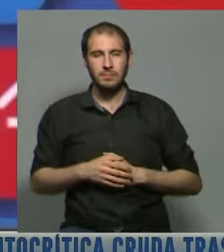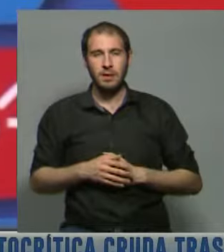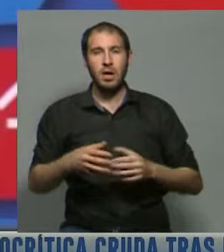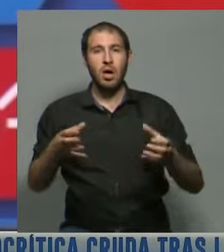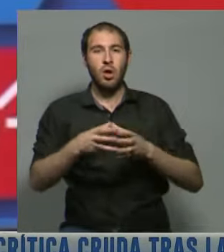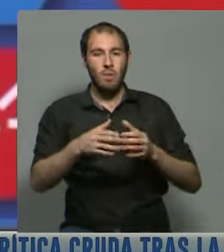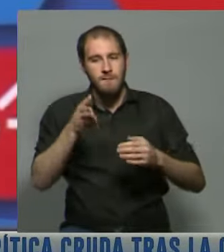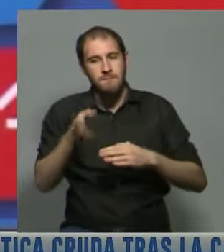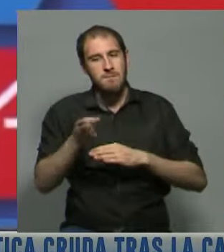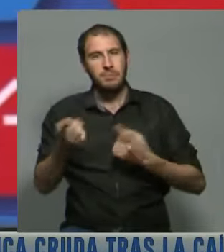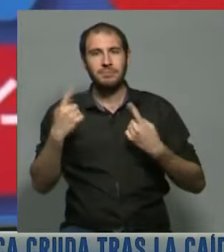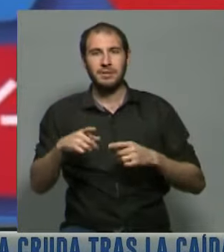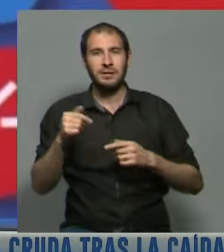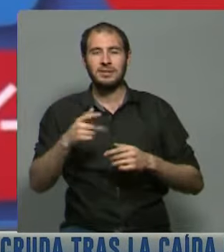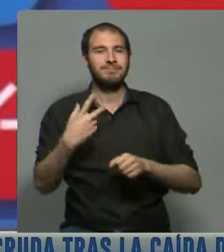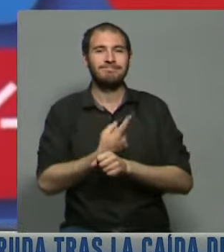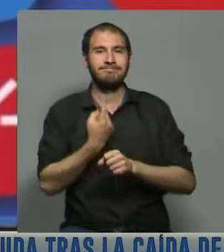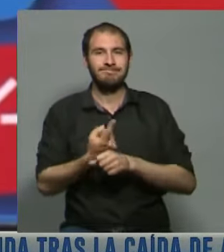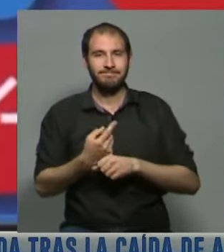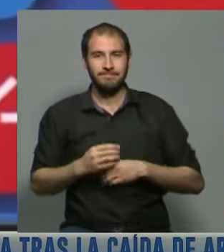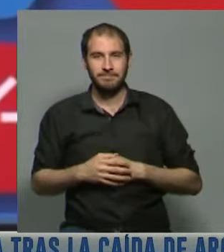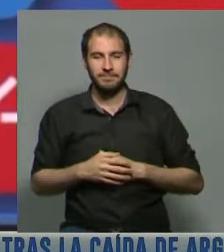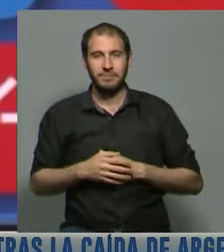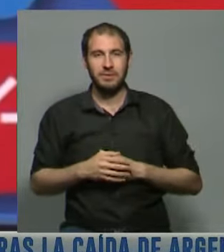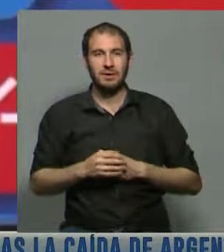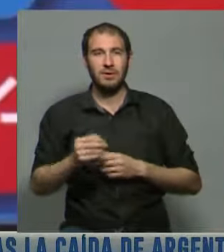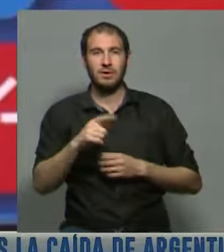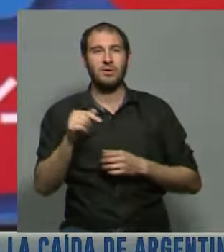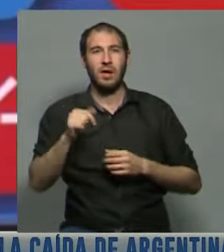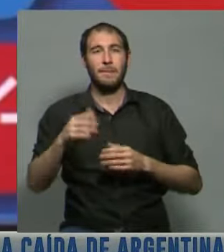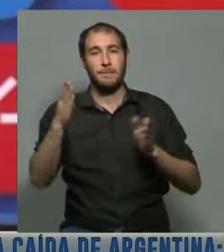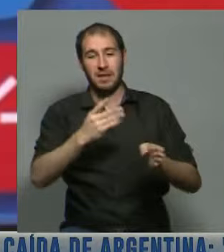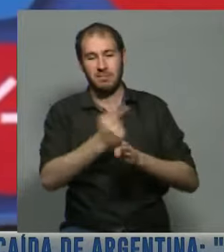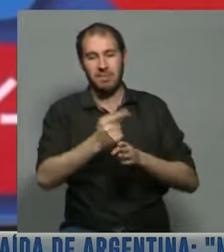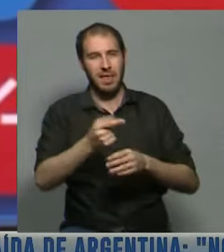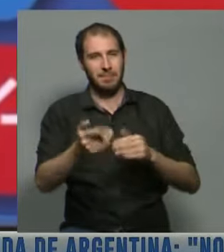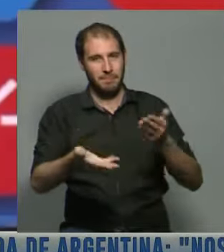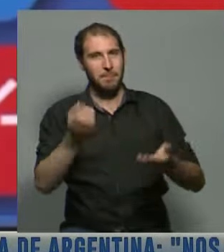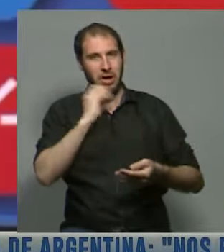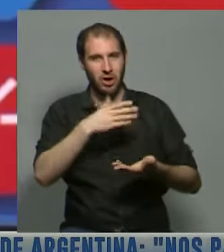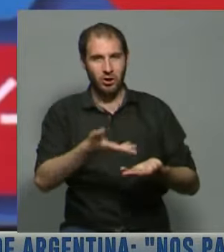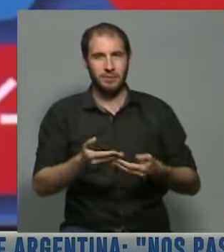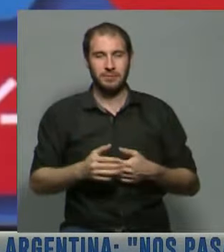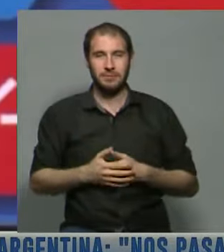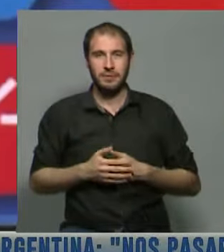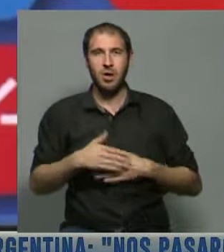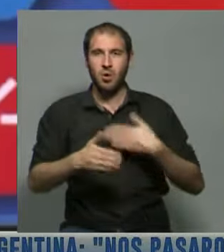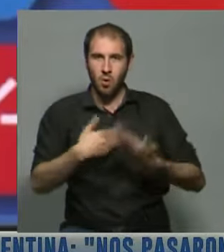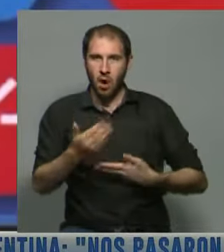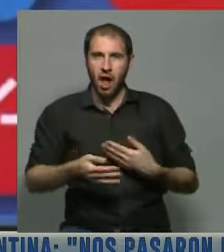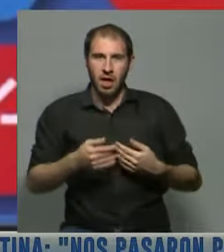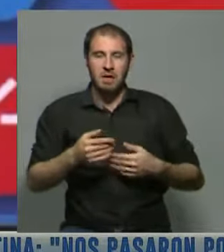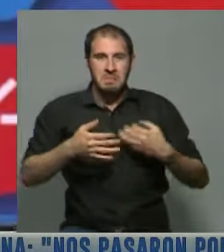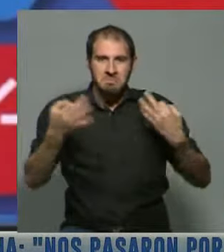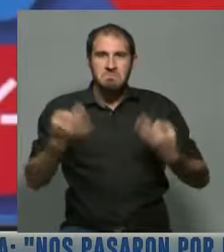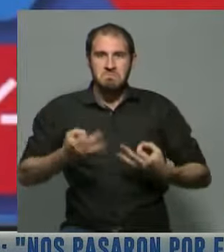equipo fue a buscar, pero por ahí no tuvo la capacidad que tuvo y las luces que tuvo en el primer tiempo, donde tuvo jugadas realmente de alto